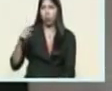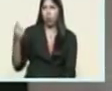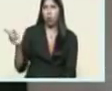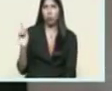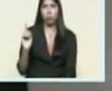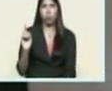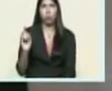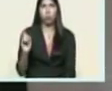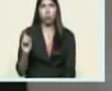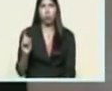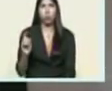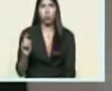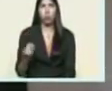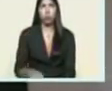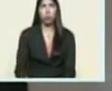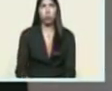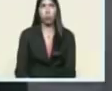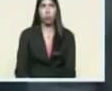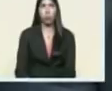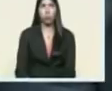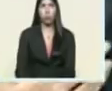Blanca, el caos, camarada.